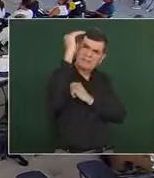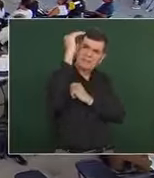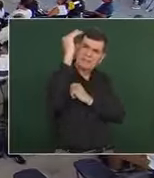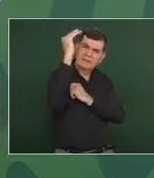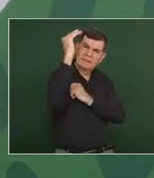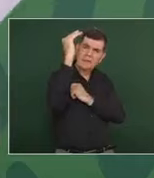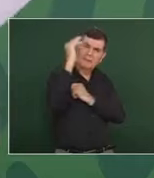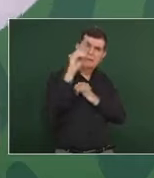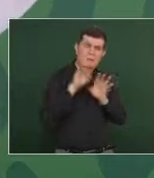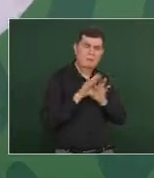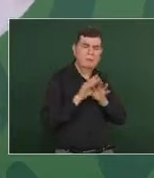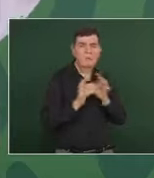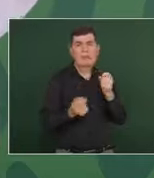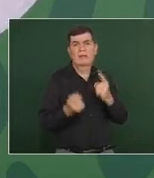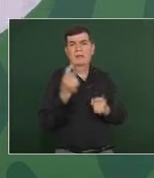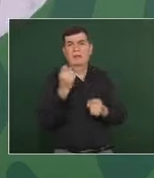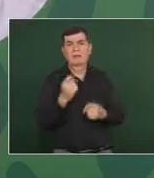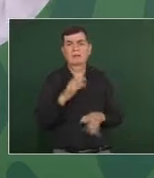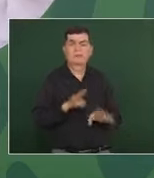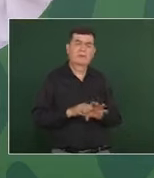y se vuelven ladinos,